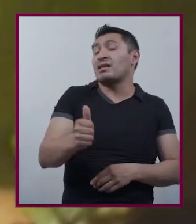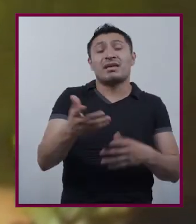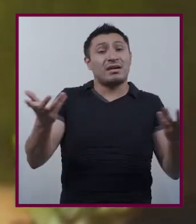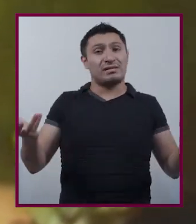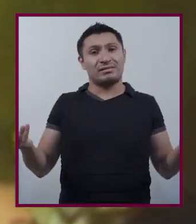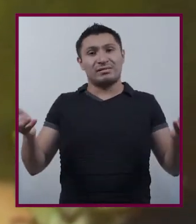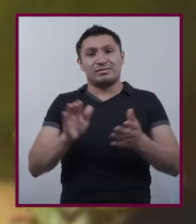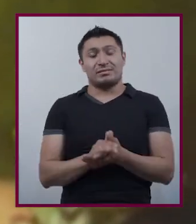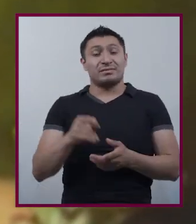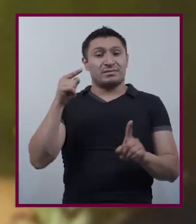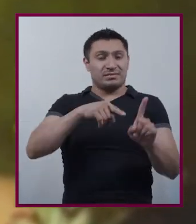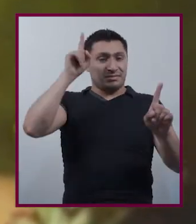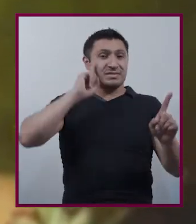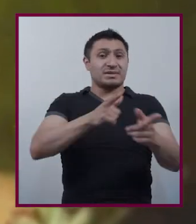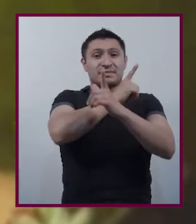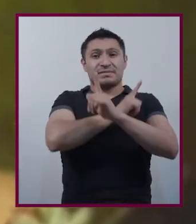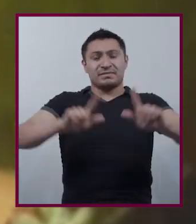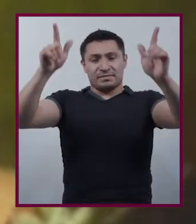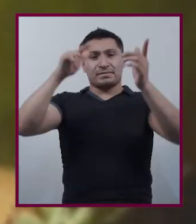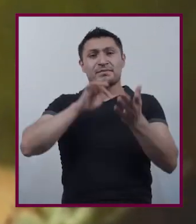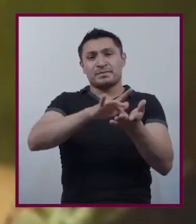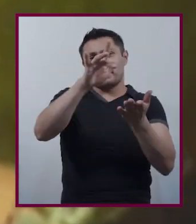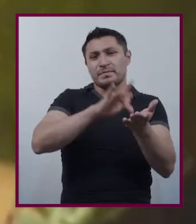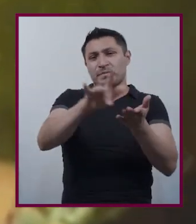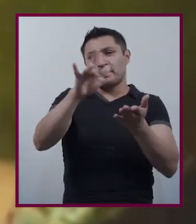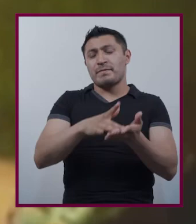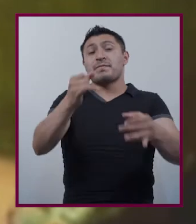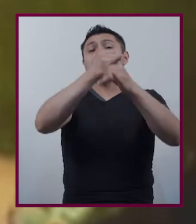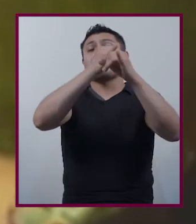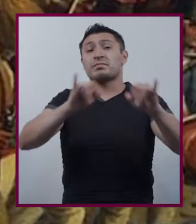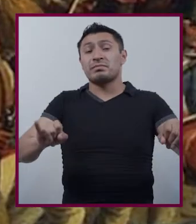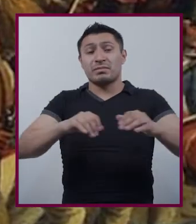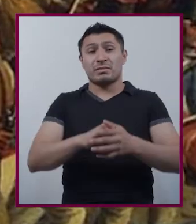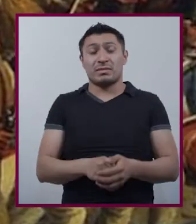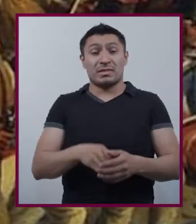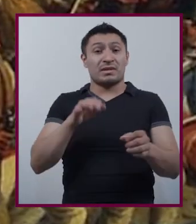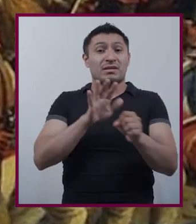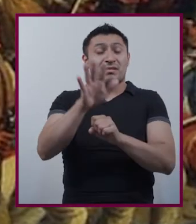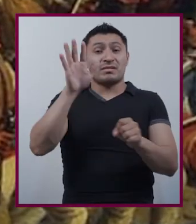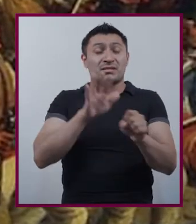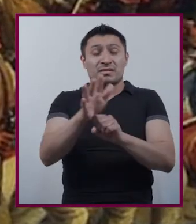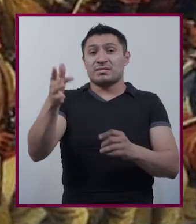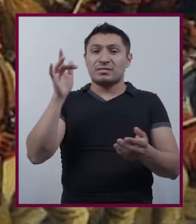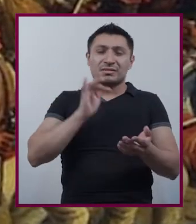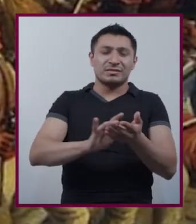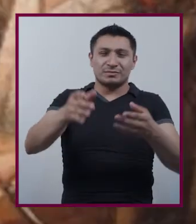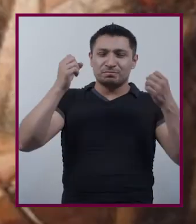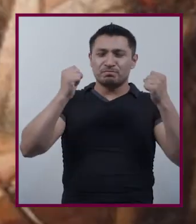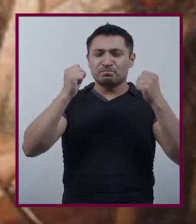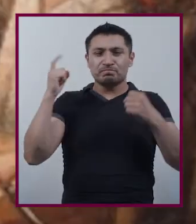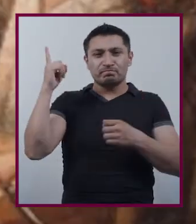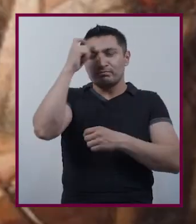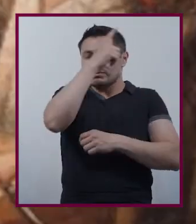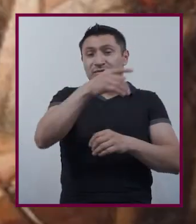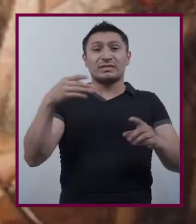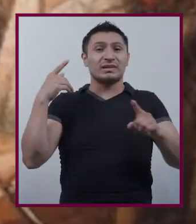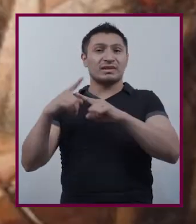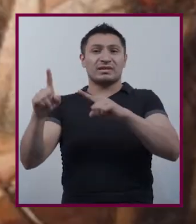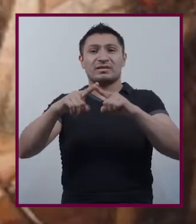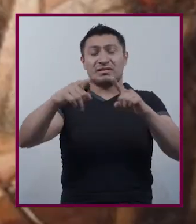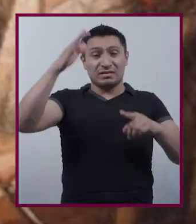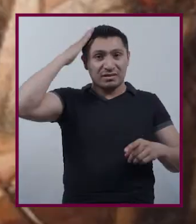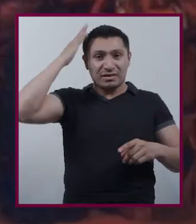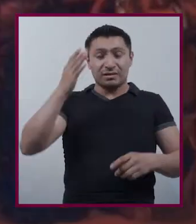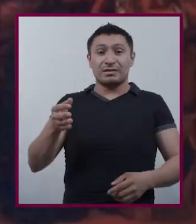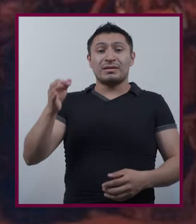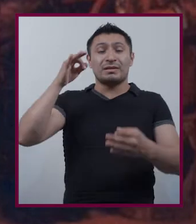Como sea, quedó libre y siguió apoyando la causa independentista, la cual enmarcó duros enfrentamientos con diferentes líderes